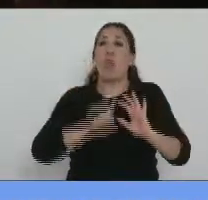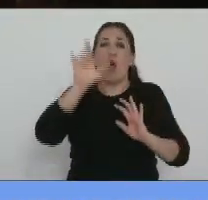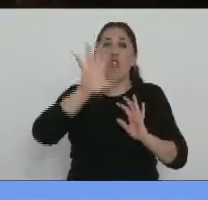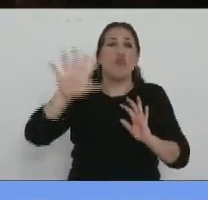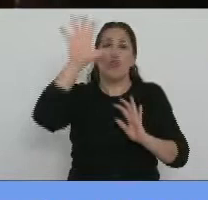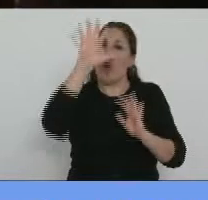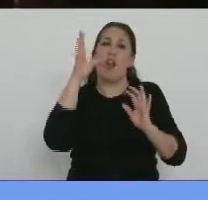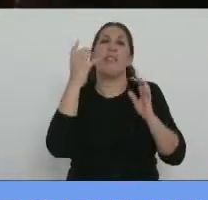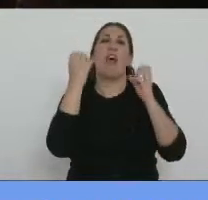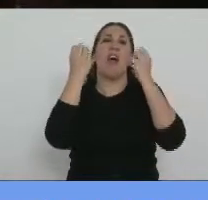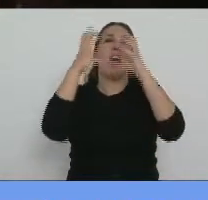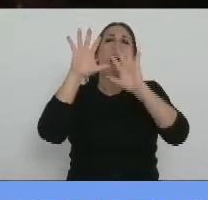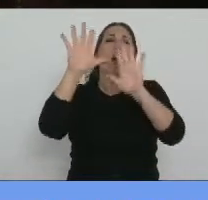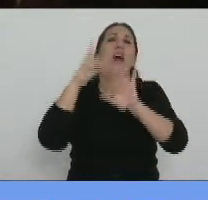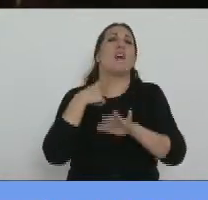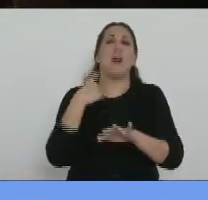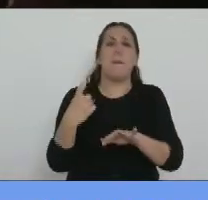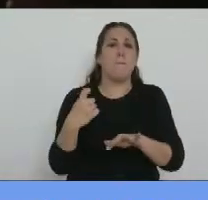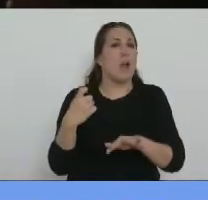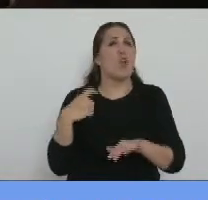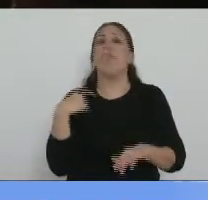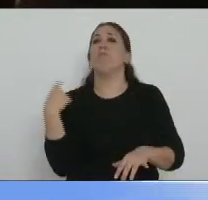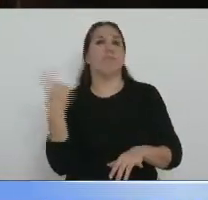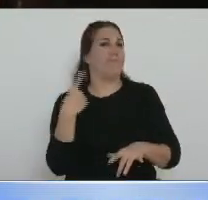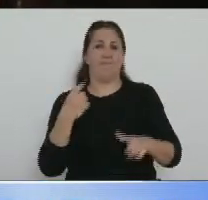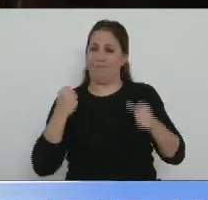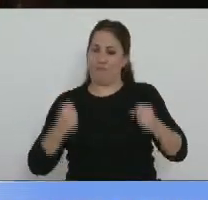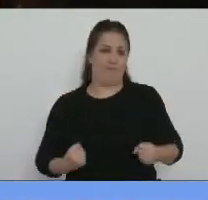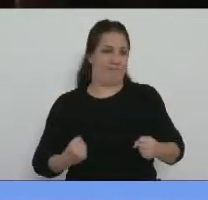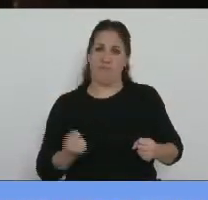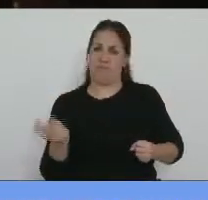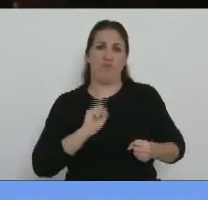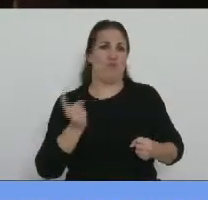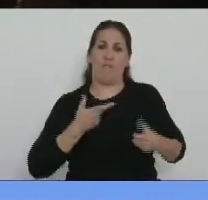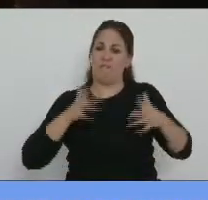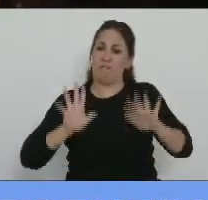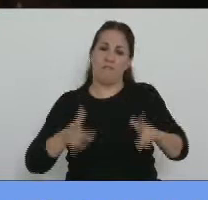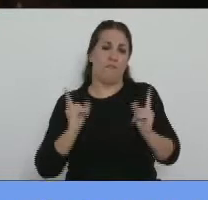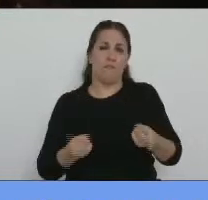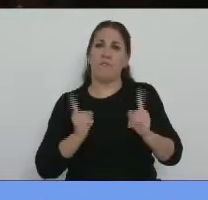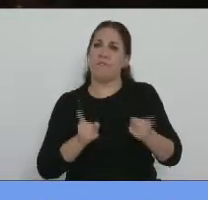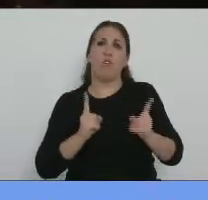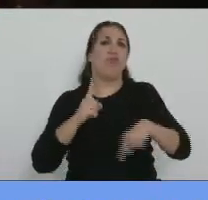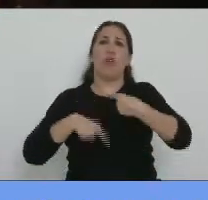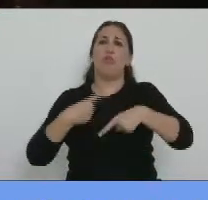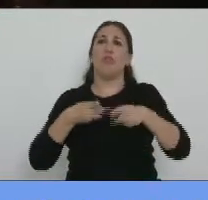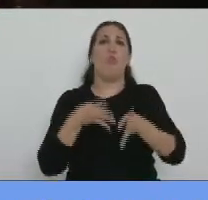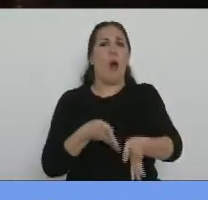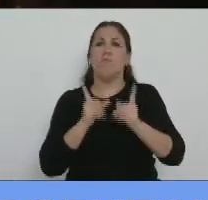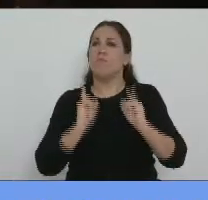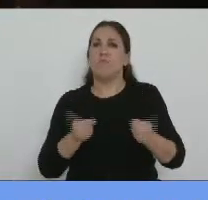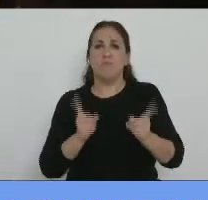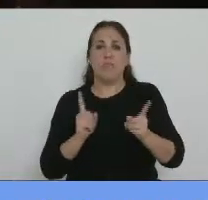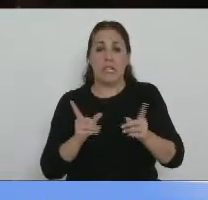bernabé aráoz y un grupo ha decidido tucumanos le dijeron nosotros no nos vamos de acá acá nos quedamos y damos la batalla y fue esa la